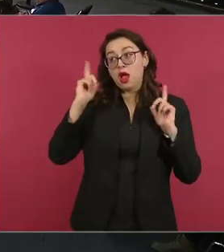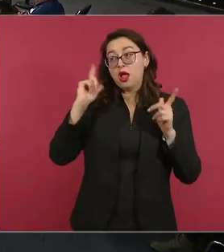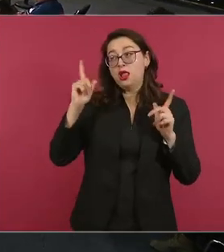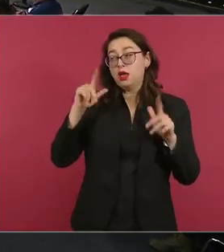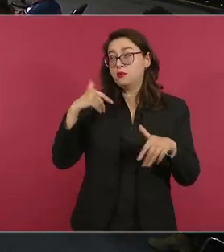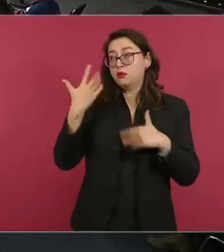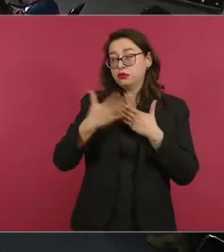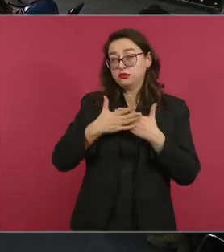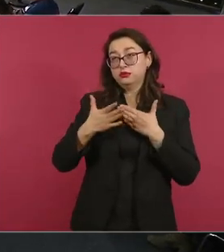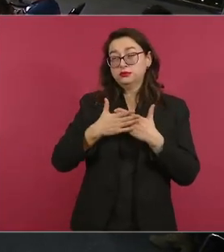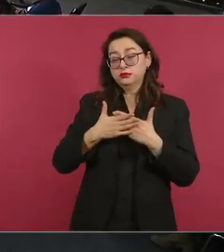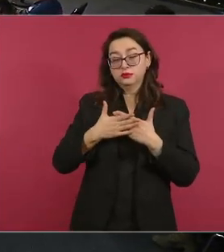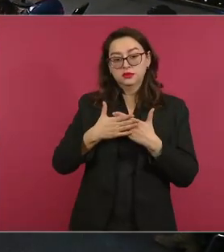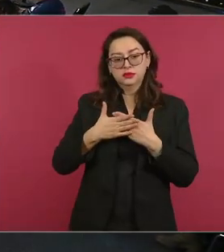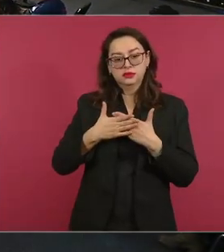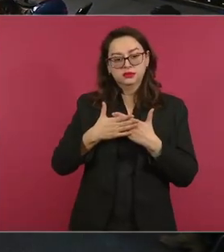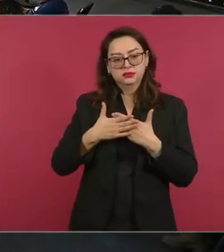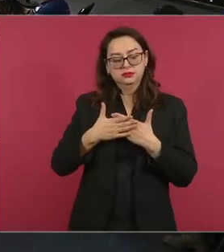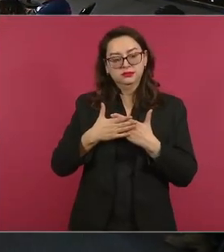Miren esto.